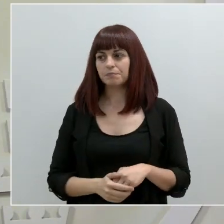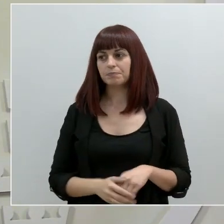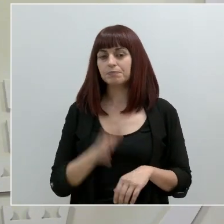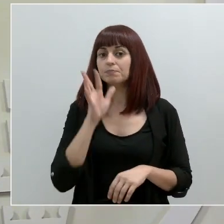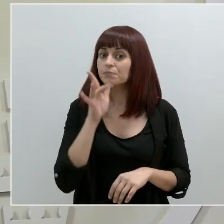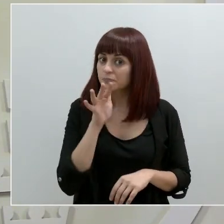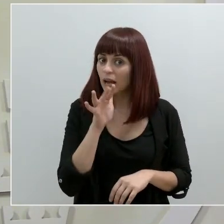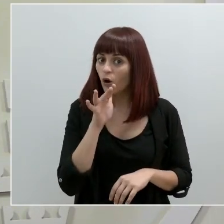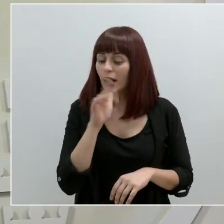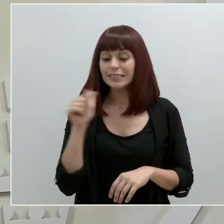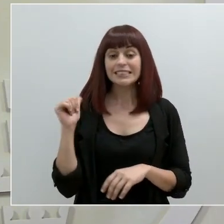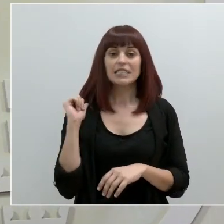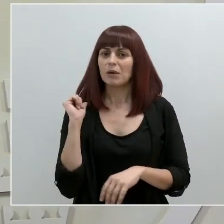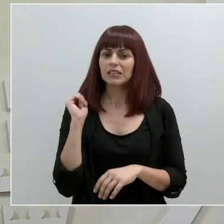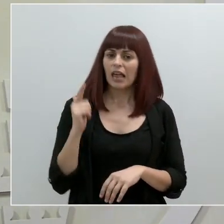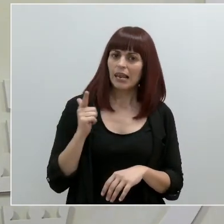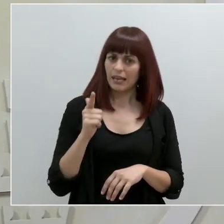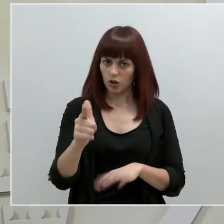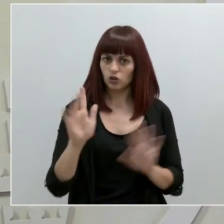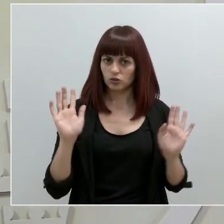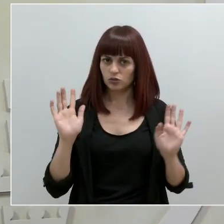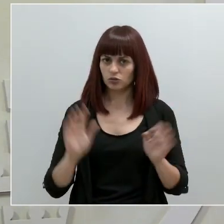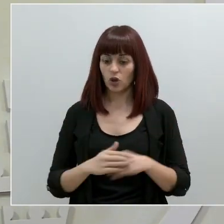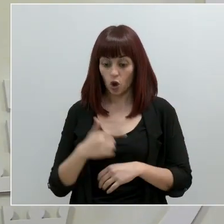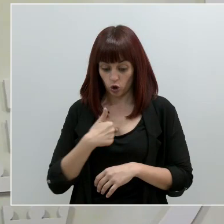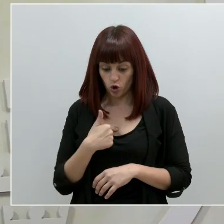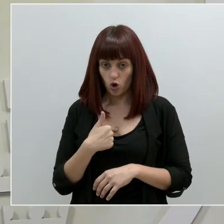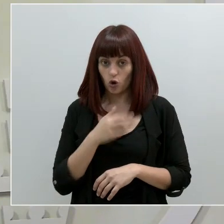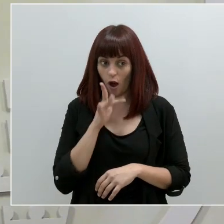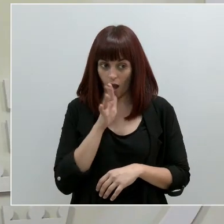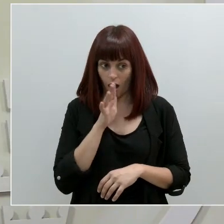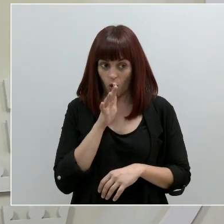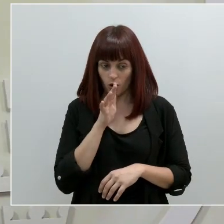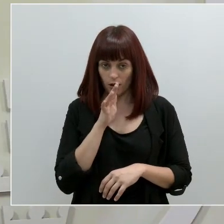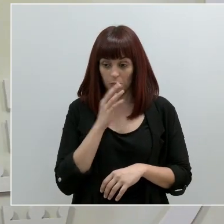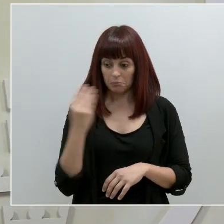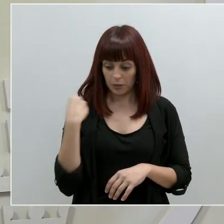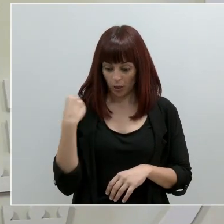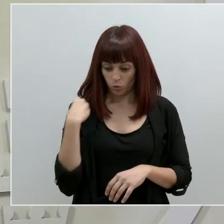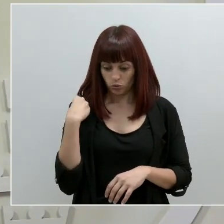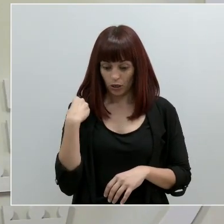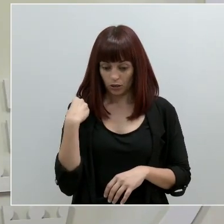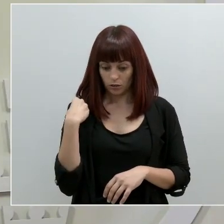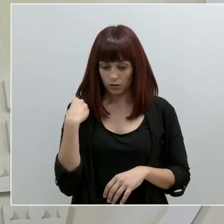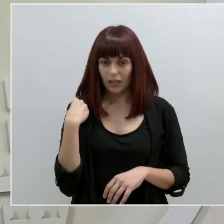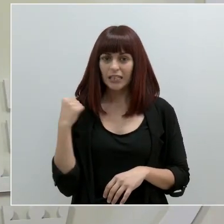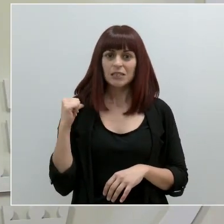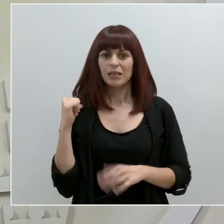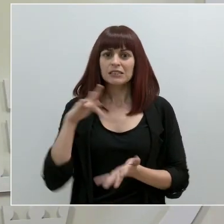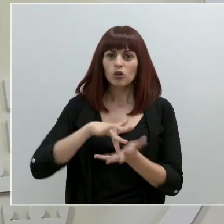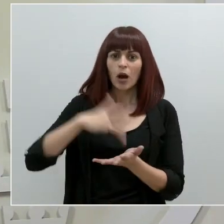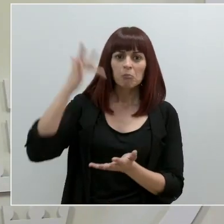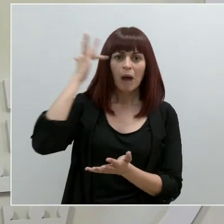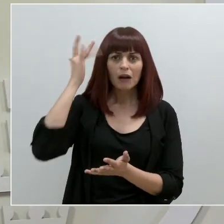estamos muy lejos de la Semana Santa. Ahora mismo, de hecho, yo ahora mismo, si me preguntan si cae en la Semana Santa en marzo